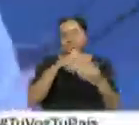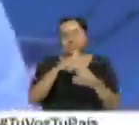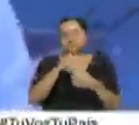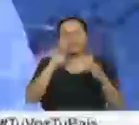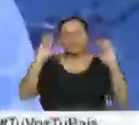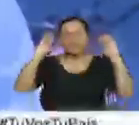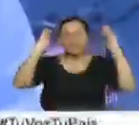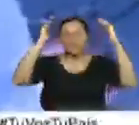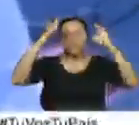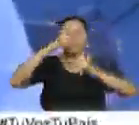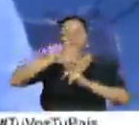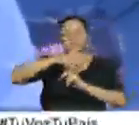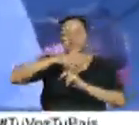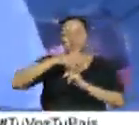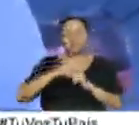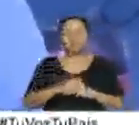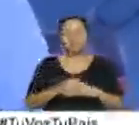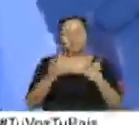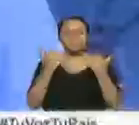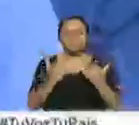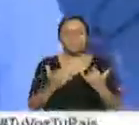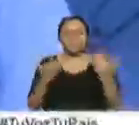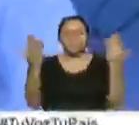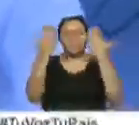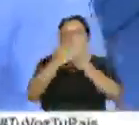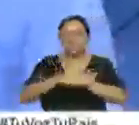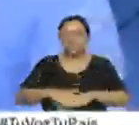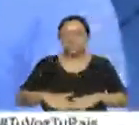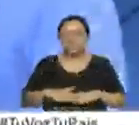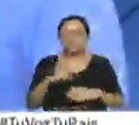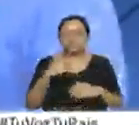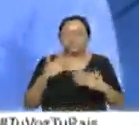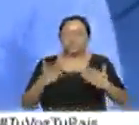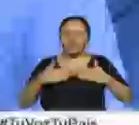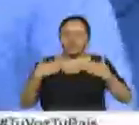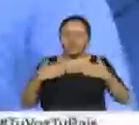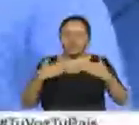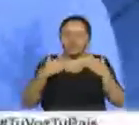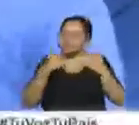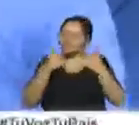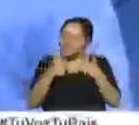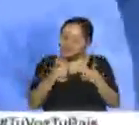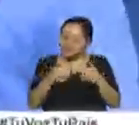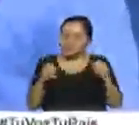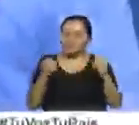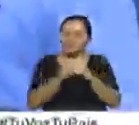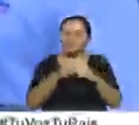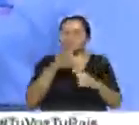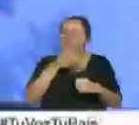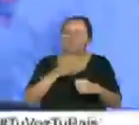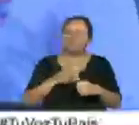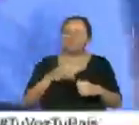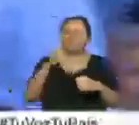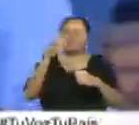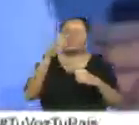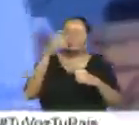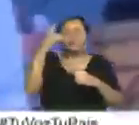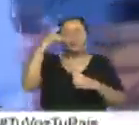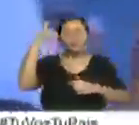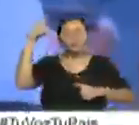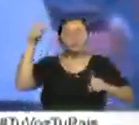Qué bueno terminar como empezamos, con alegría, con cantos, con